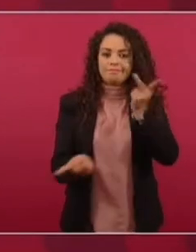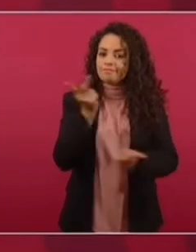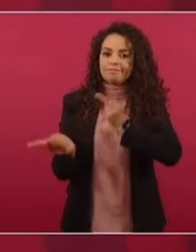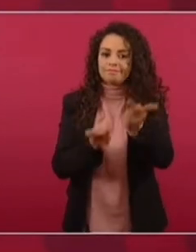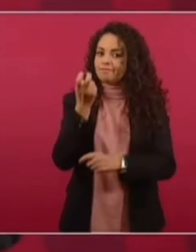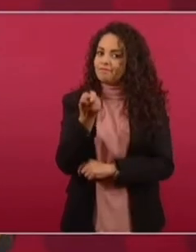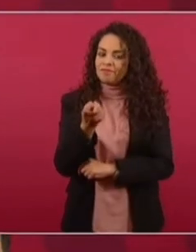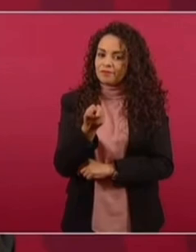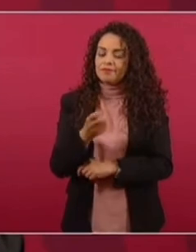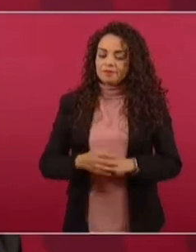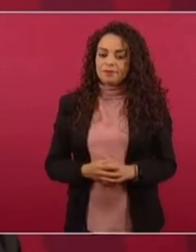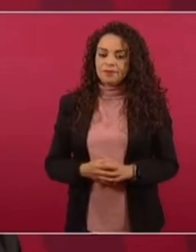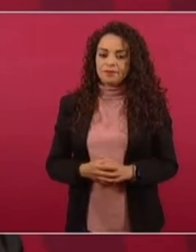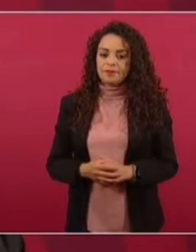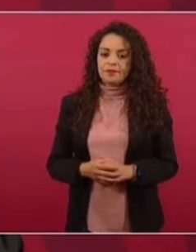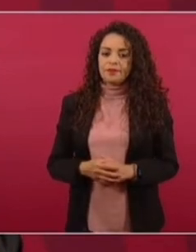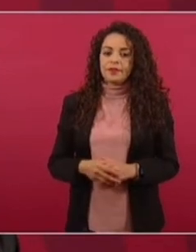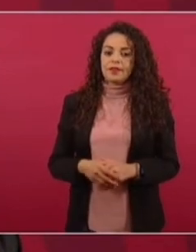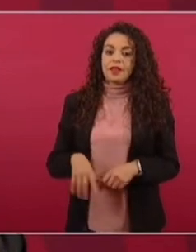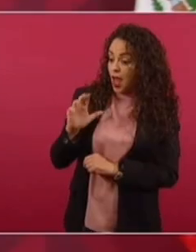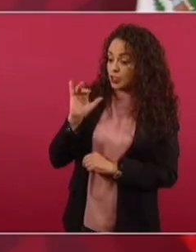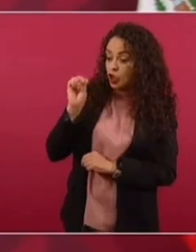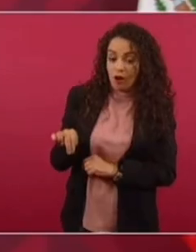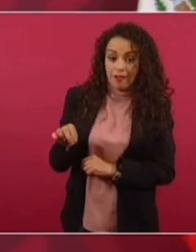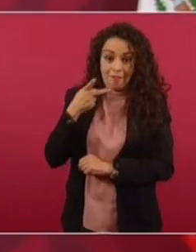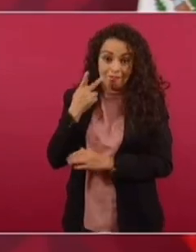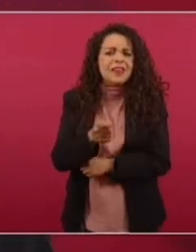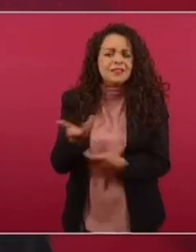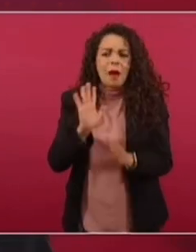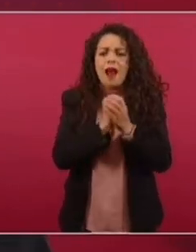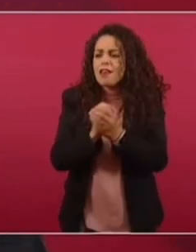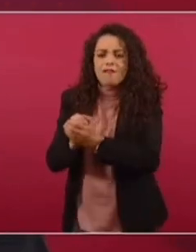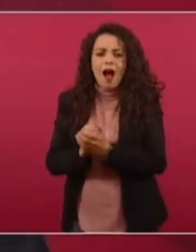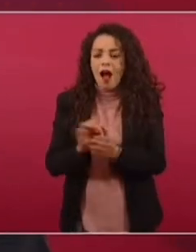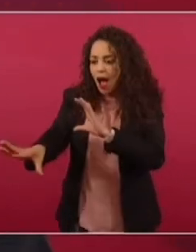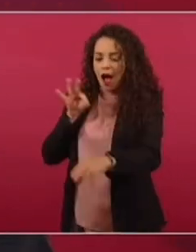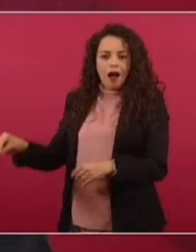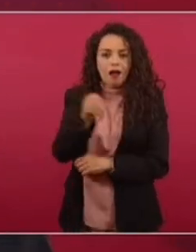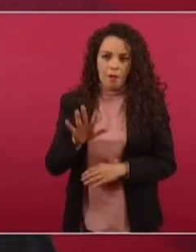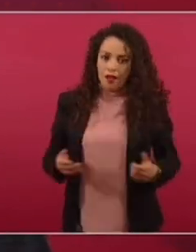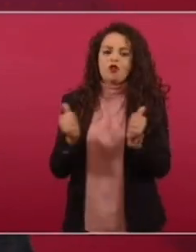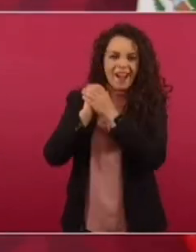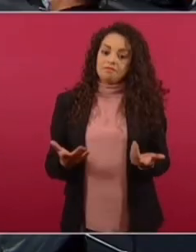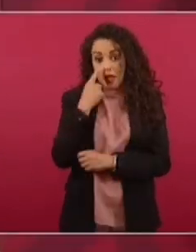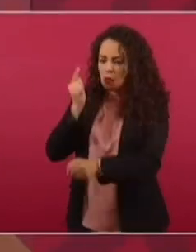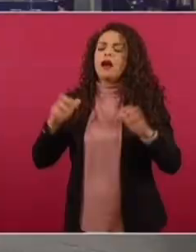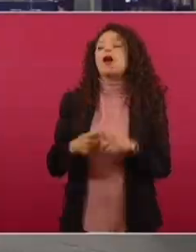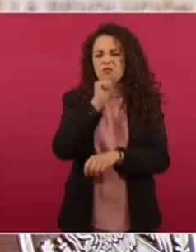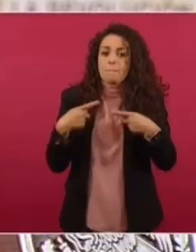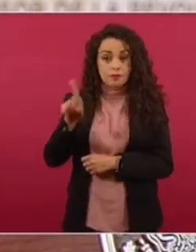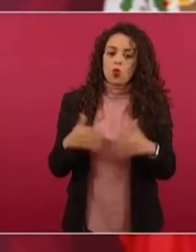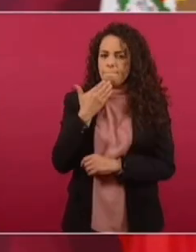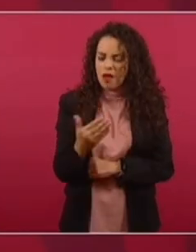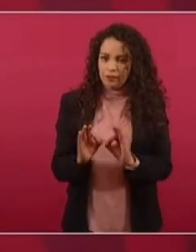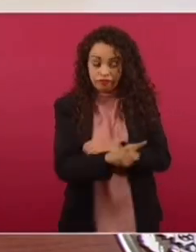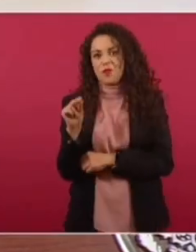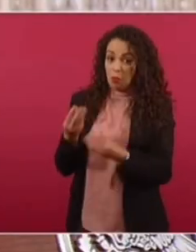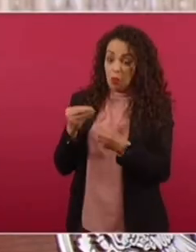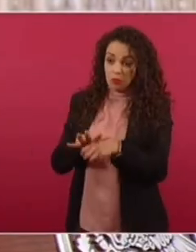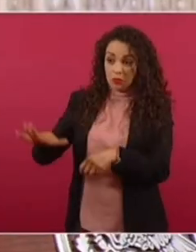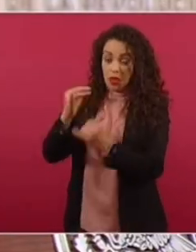lo de cómo sacar a los plurinominales. Pero es una rifa, pues. Y la burla era la tómbola. Una eternidad más